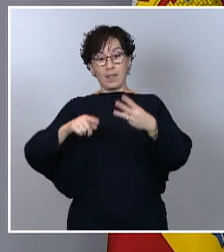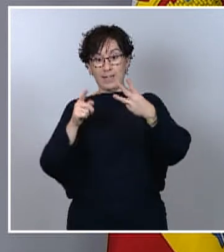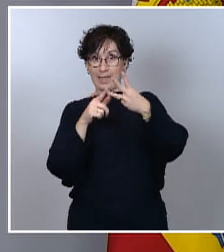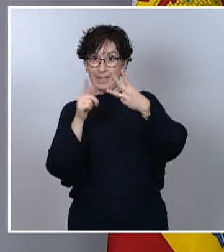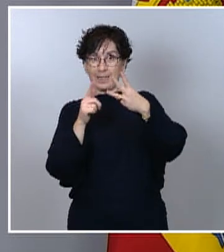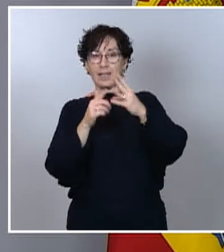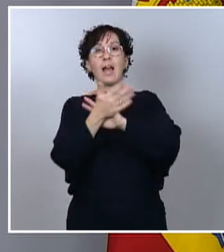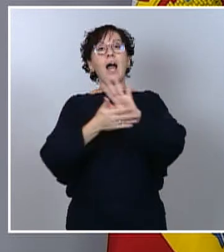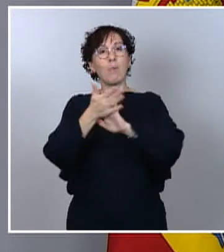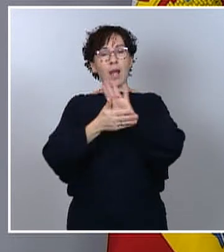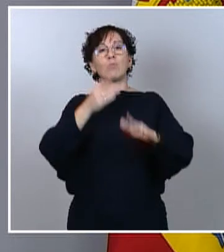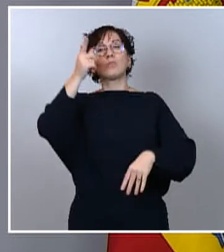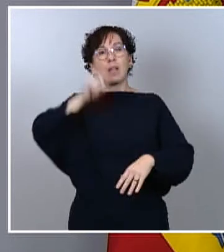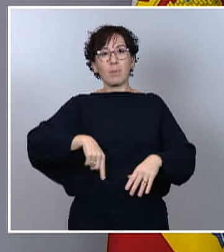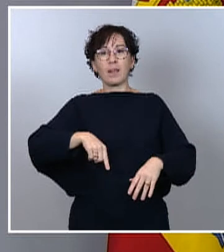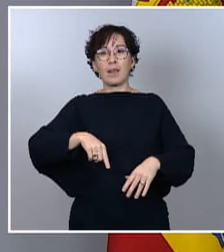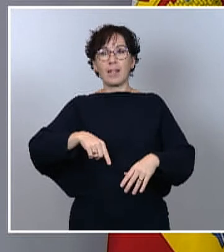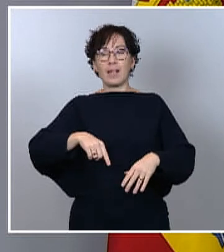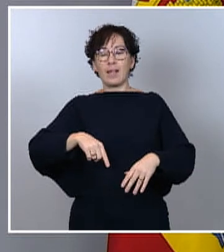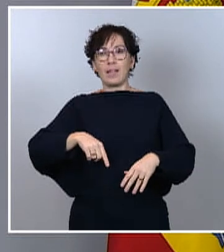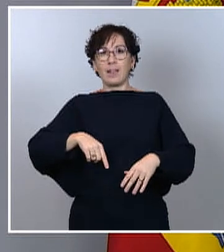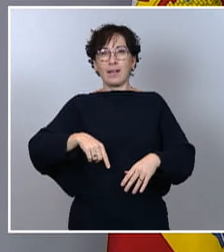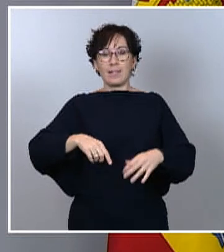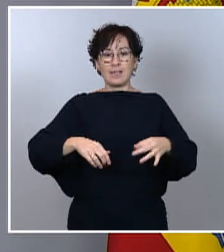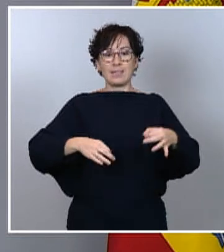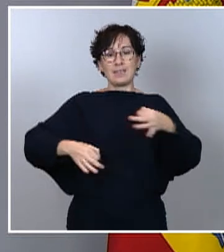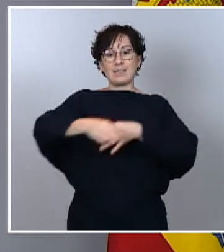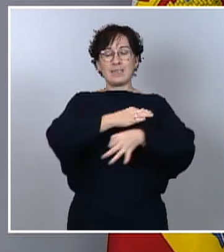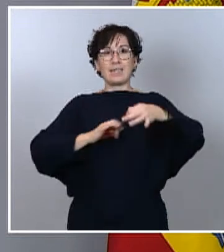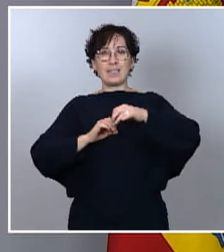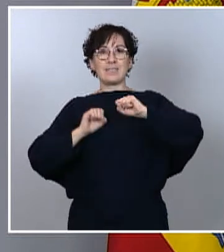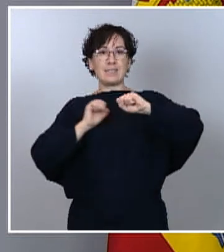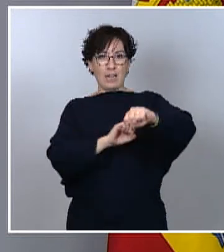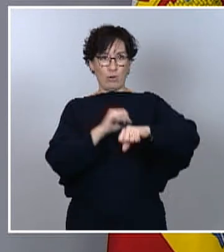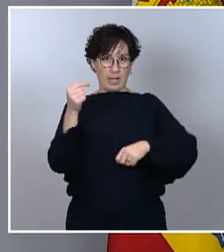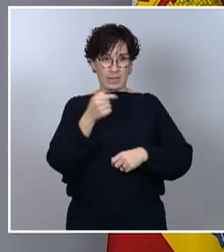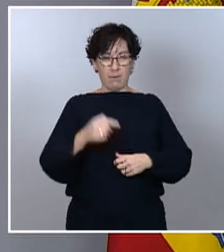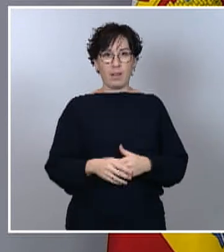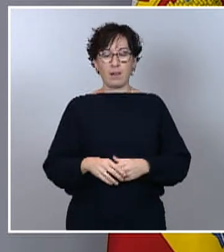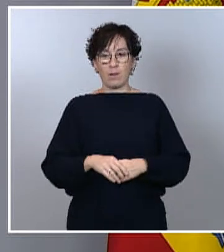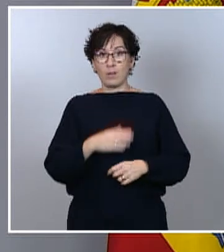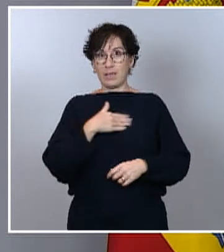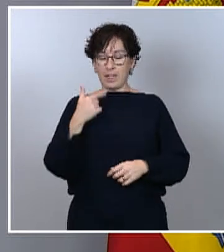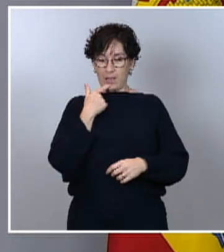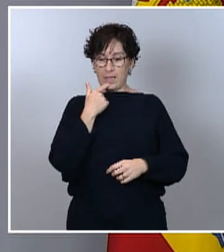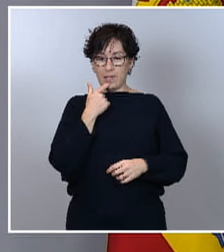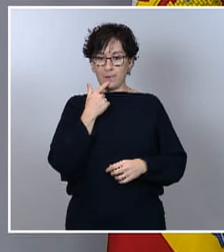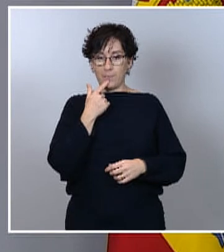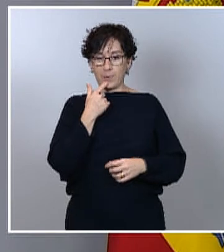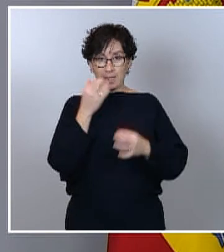seronegativización. Obviamente, cualquiera que compare los datos de prevalencia actual que acabo de comentar,